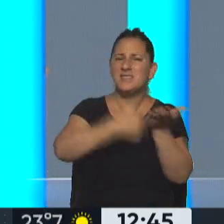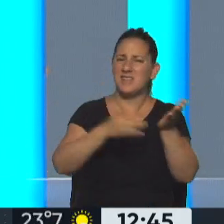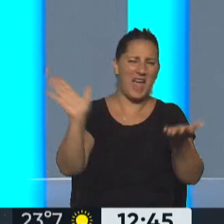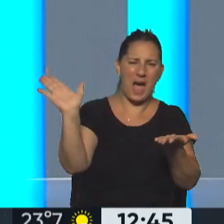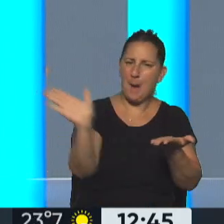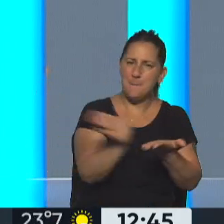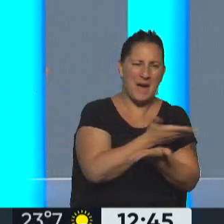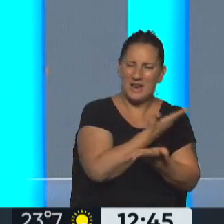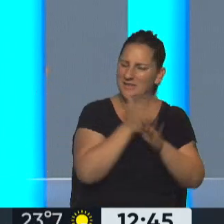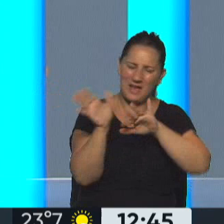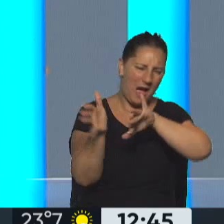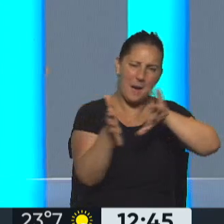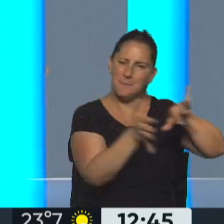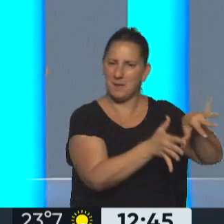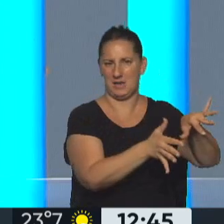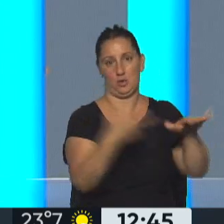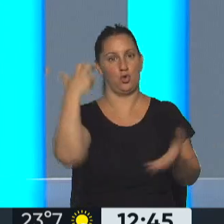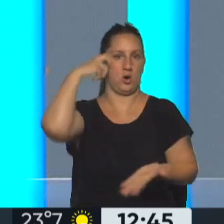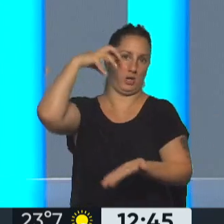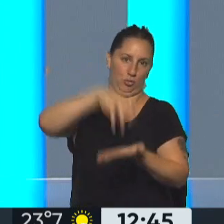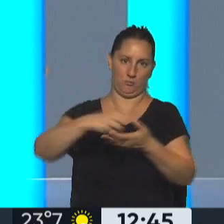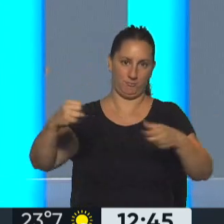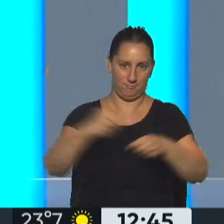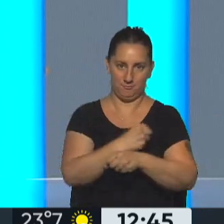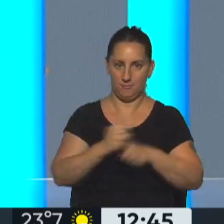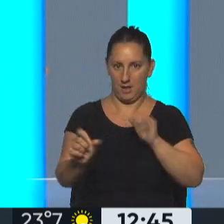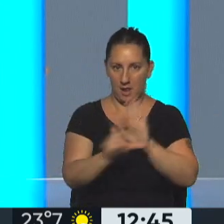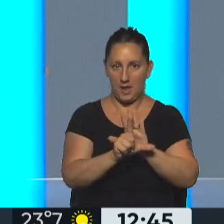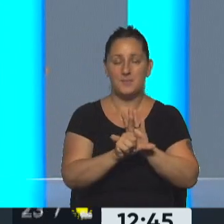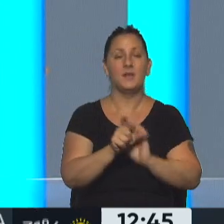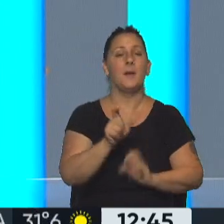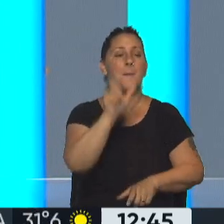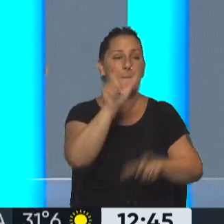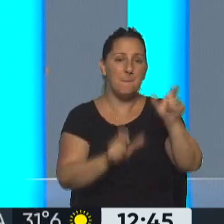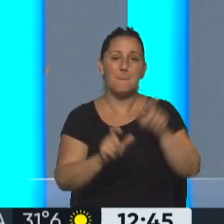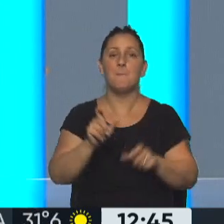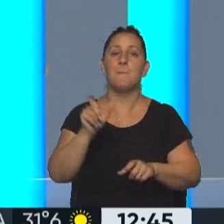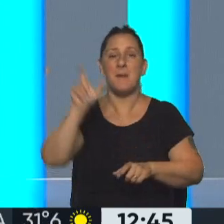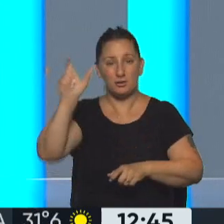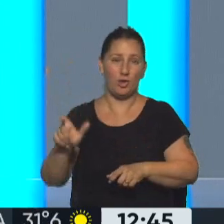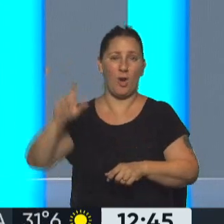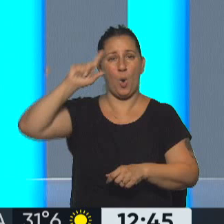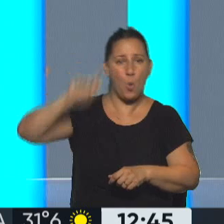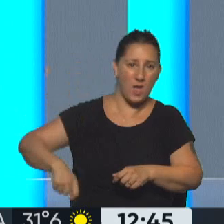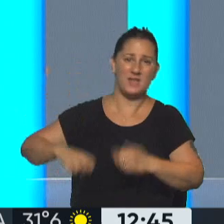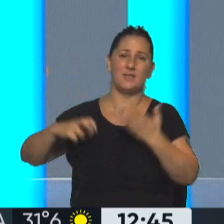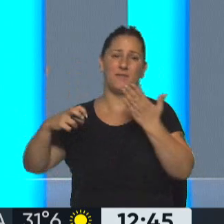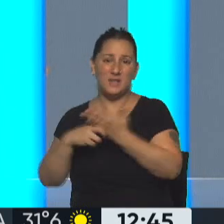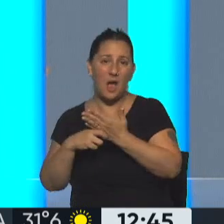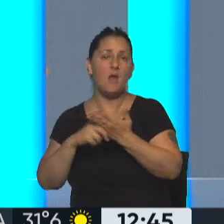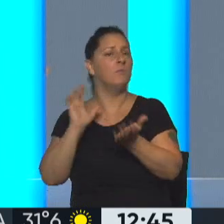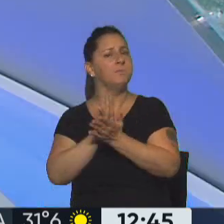este país lo que un congreso que lo decidió digo este esas personas deciden que vos este